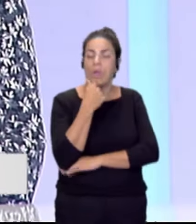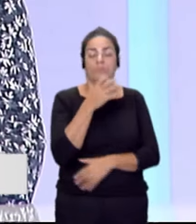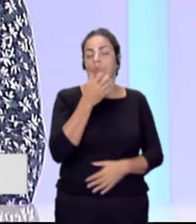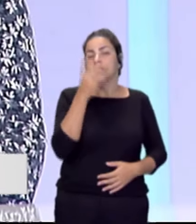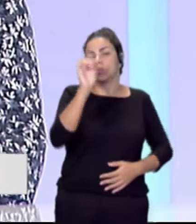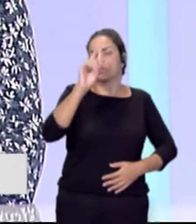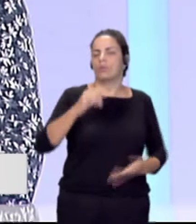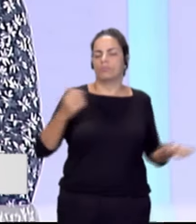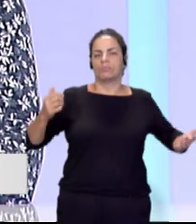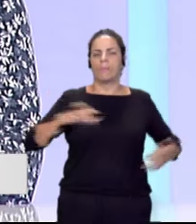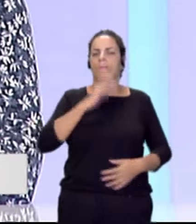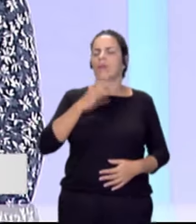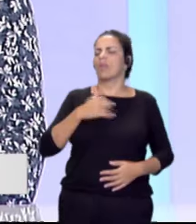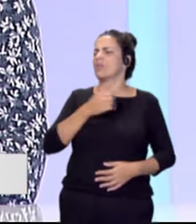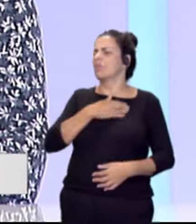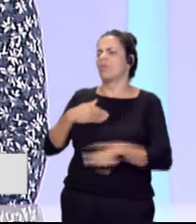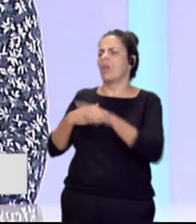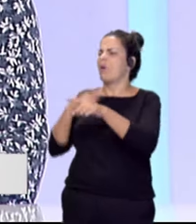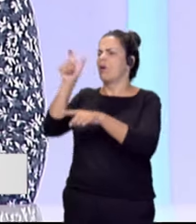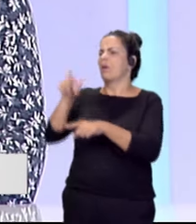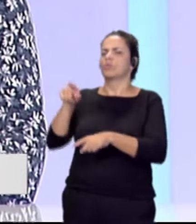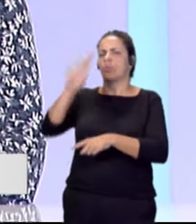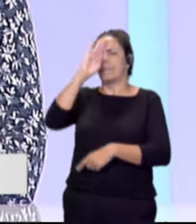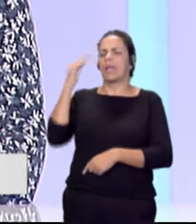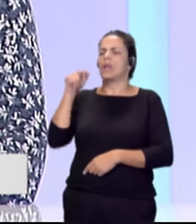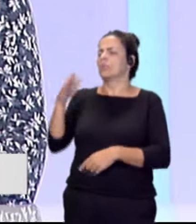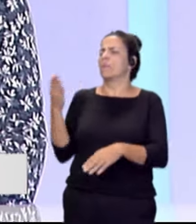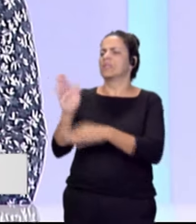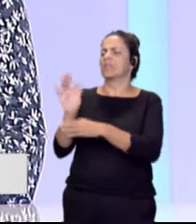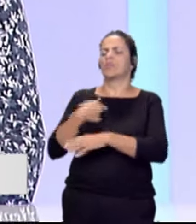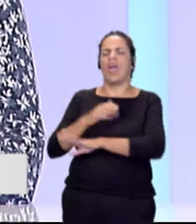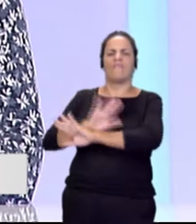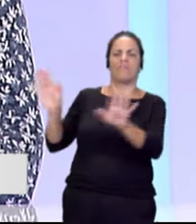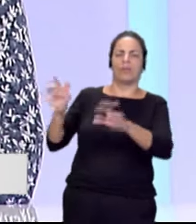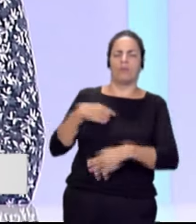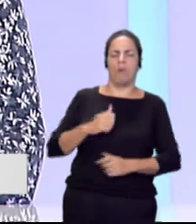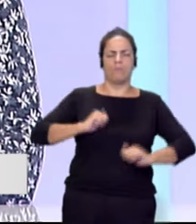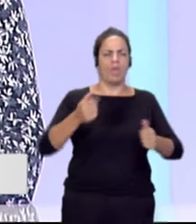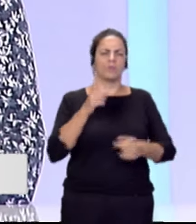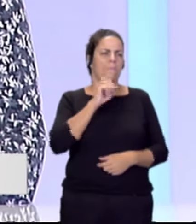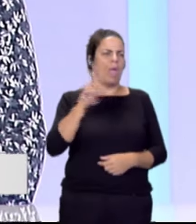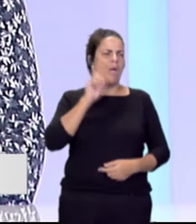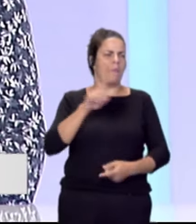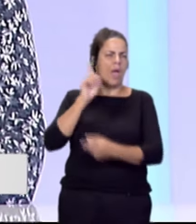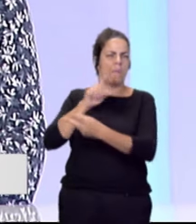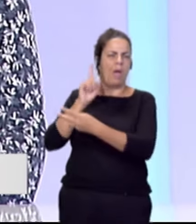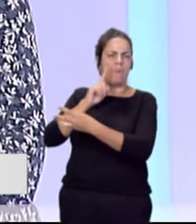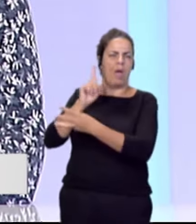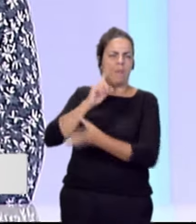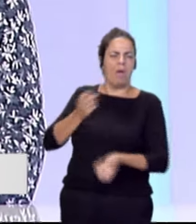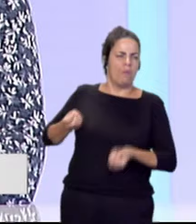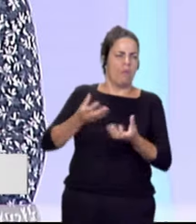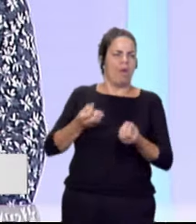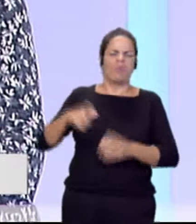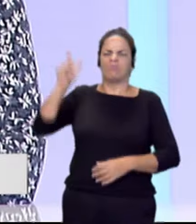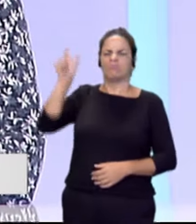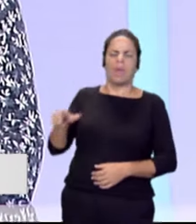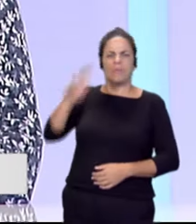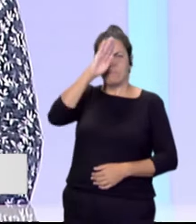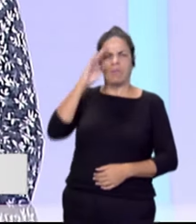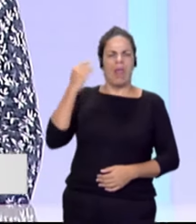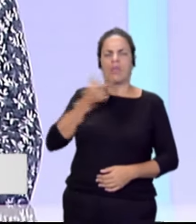presentadora de este programa, monto un pollo, digo mentiras sobre ti, Y a mí no me gusta Pilar Romeu, y procuremos